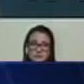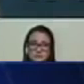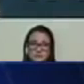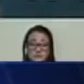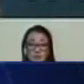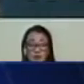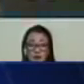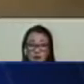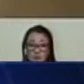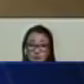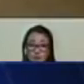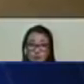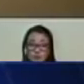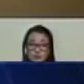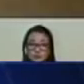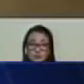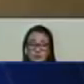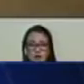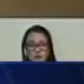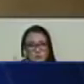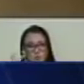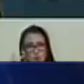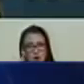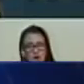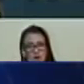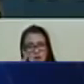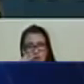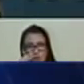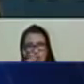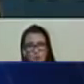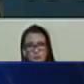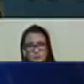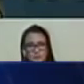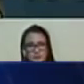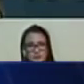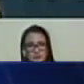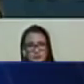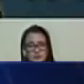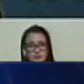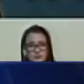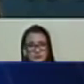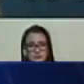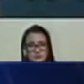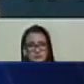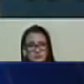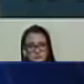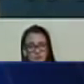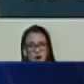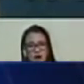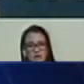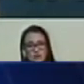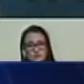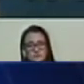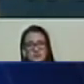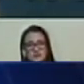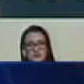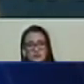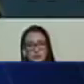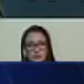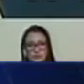Somos Venezuela, Delcy Rodríguez, ofrece una rueda de prensa. Esto es desde el Teatro Simón Bolívar.